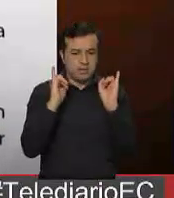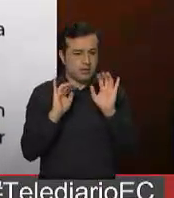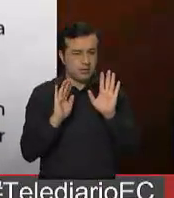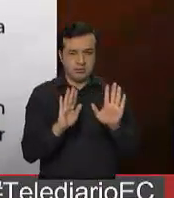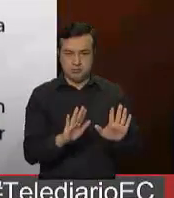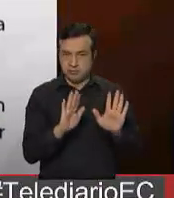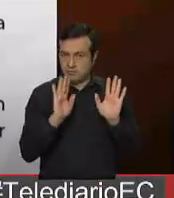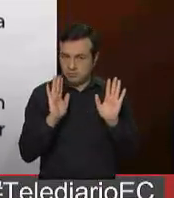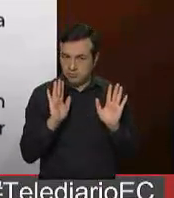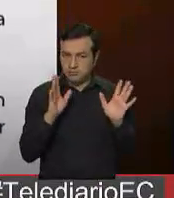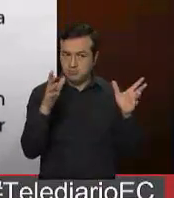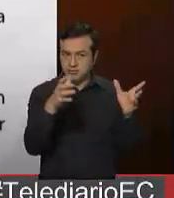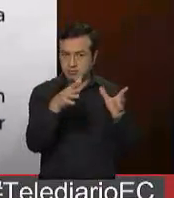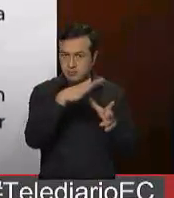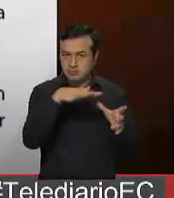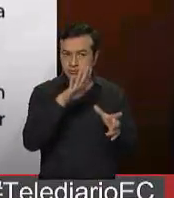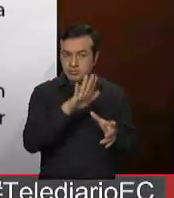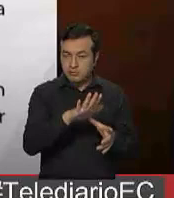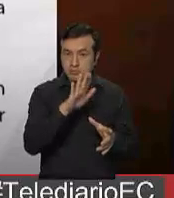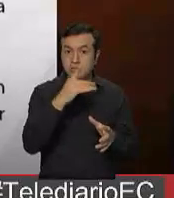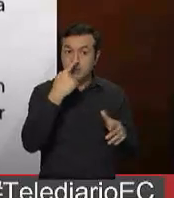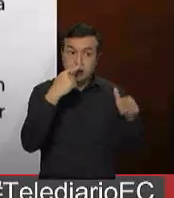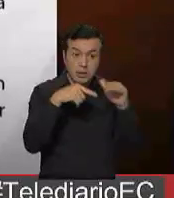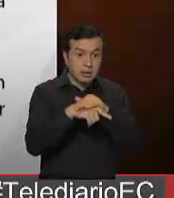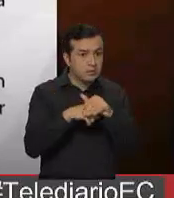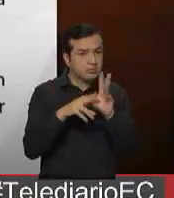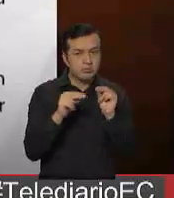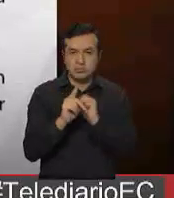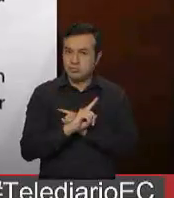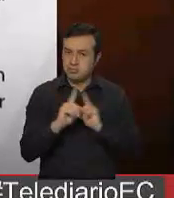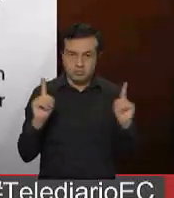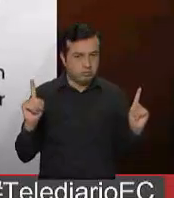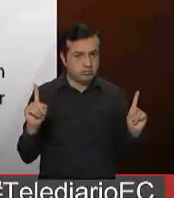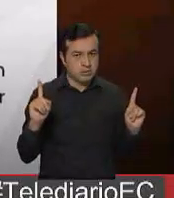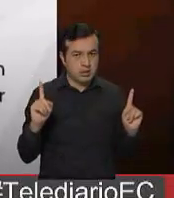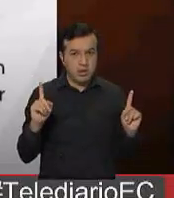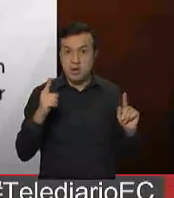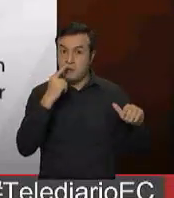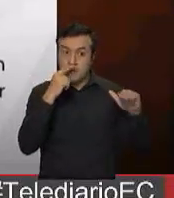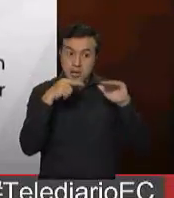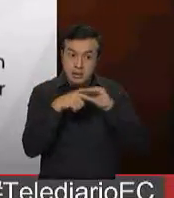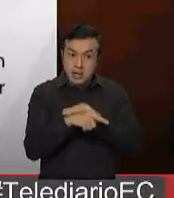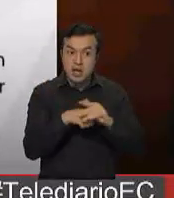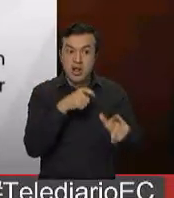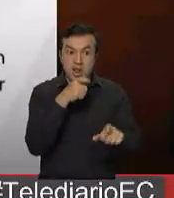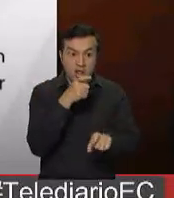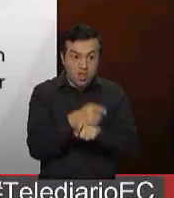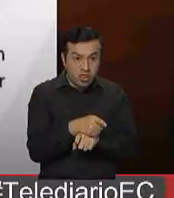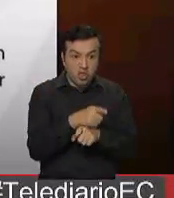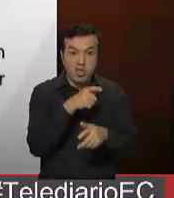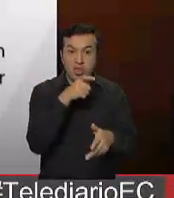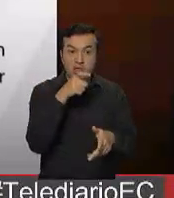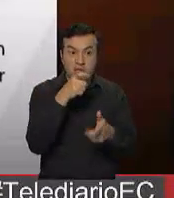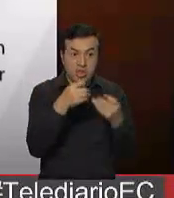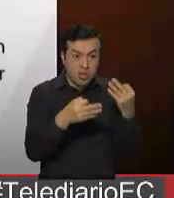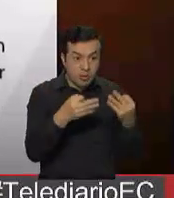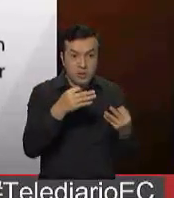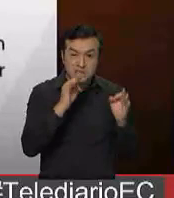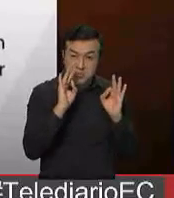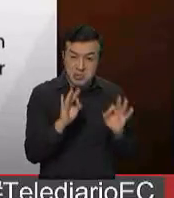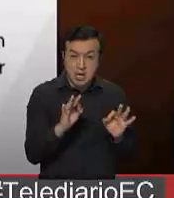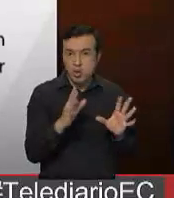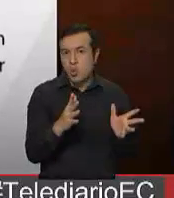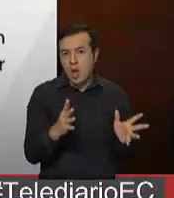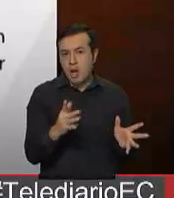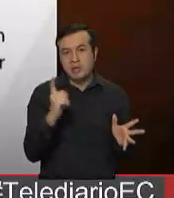judicial interna y externa, sin injerencia alguna. Vulnerar la independencia afecta la tutela judicial efectiva de los